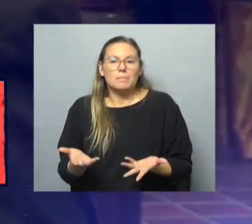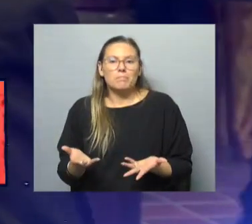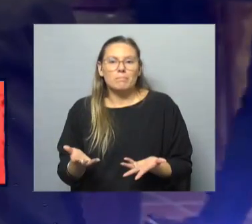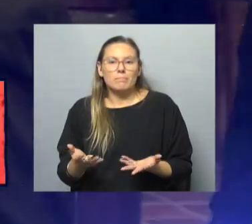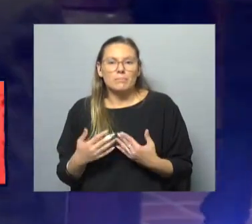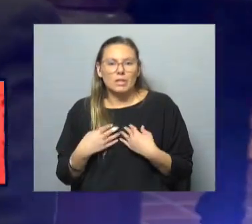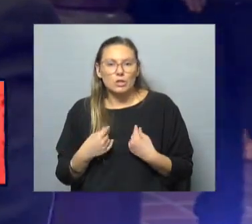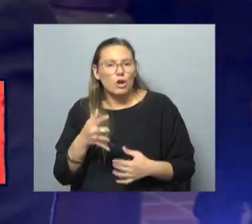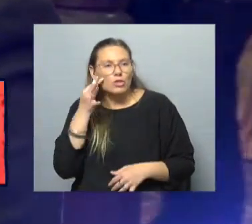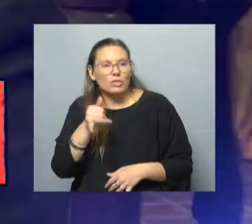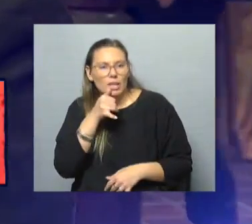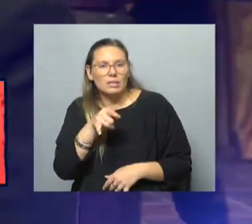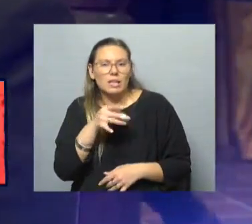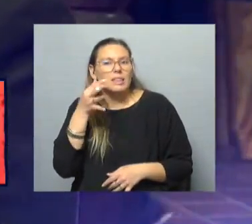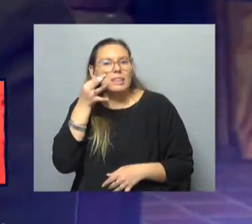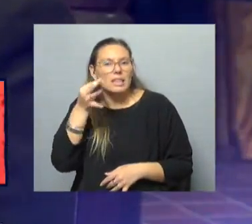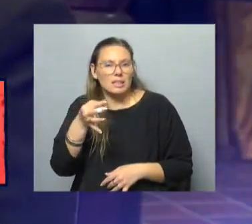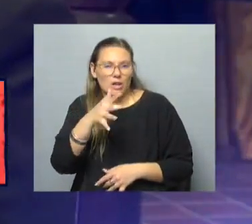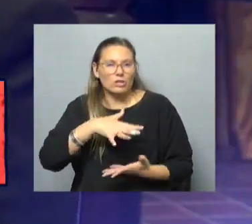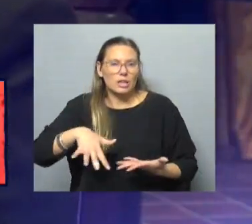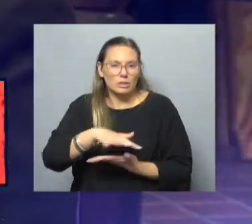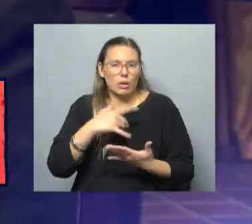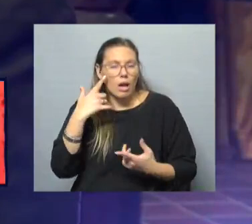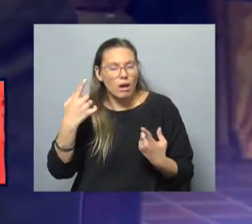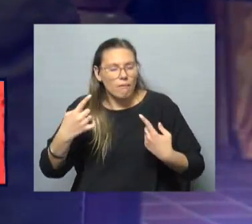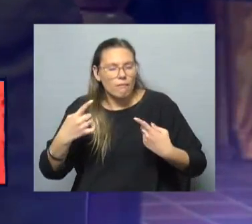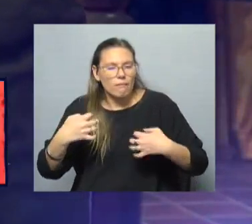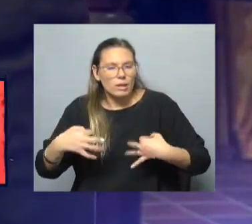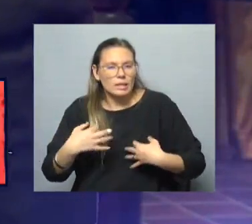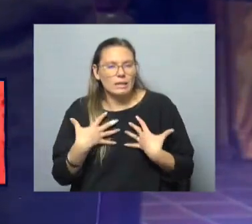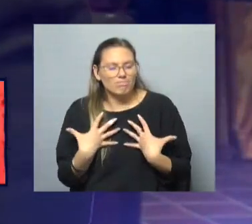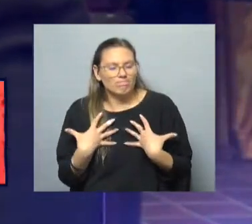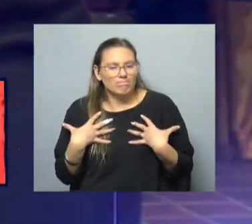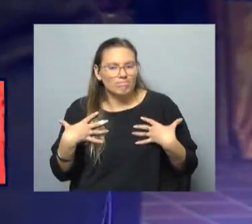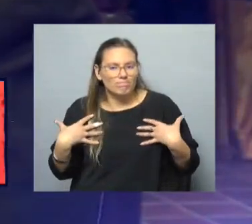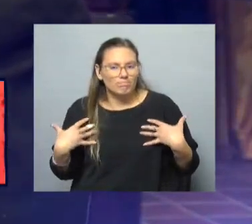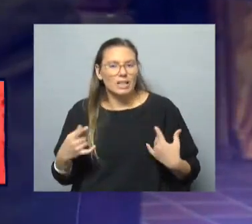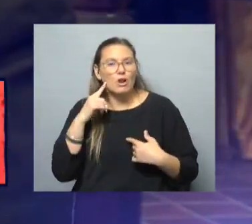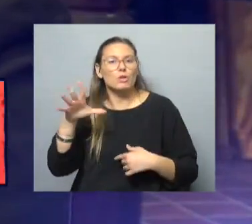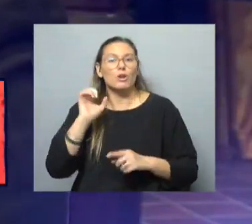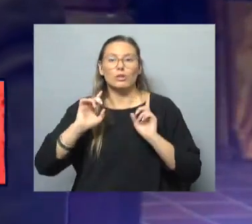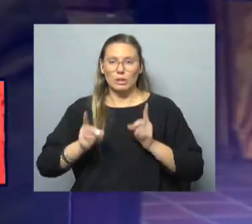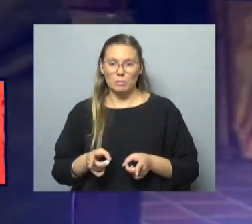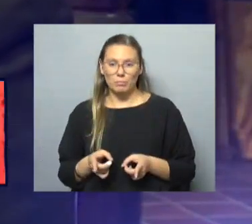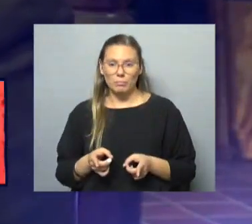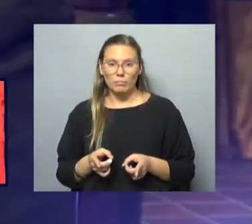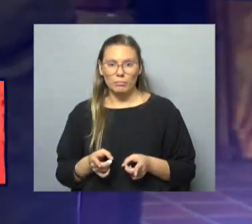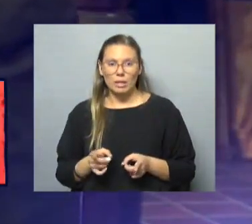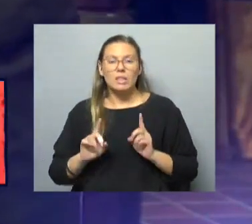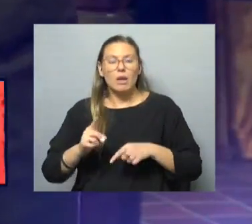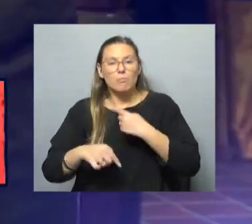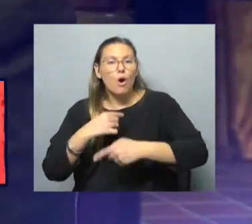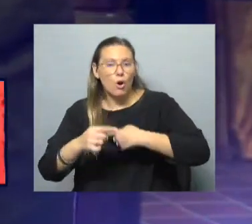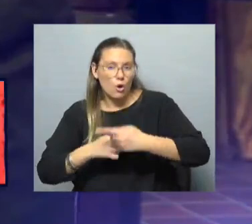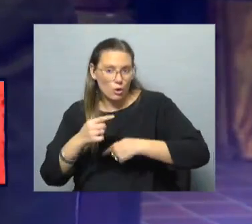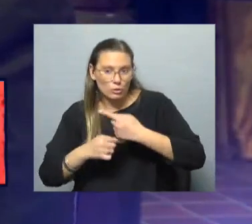he sido como testigo de toda esa trayectoria, así que es muy fuerte, es muy impactante, y es un recordatorio también de que tenemos que seguir